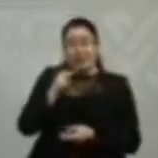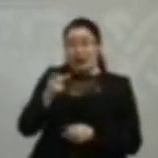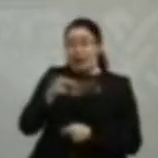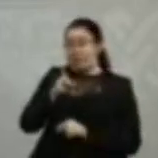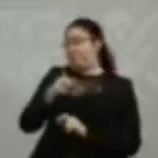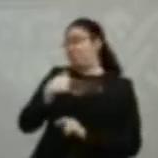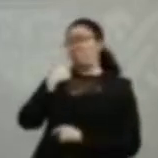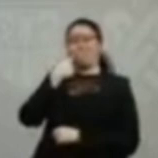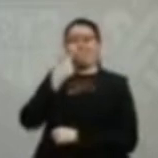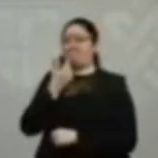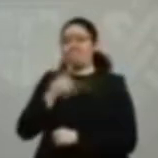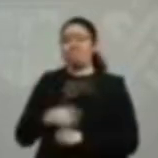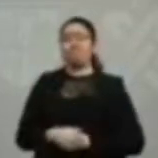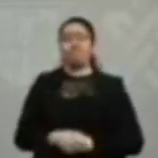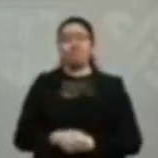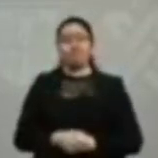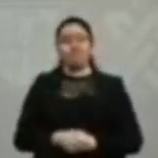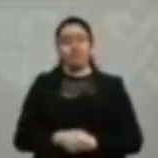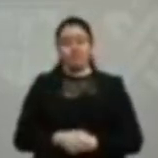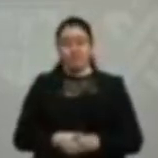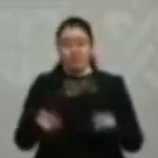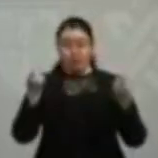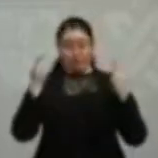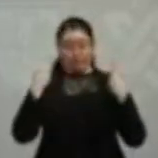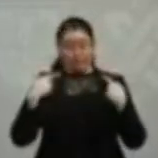Hubo agresión a personas.